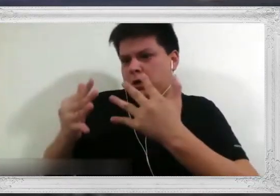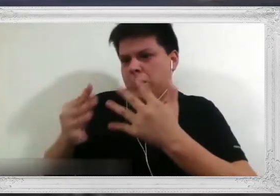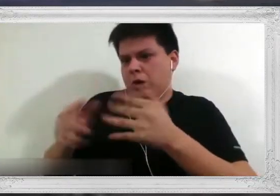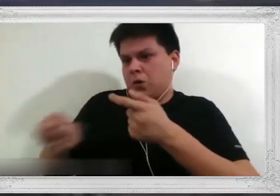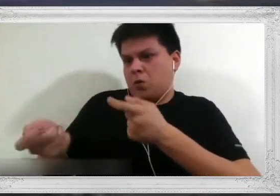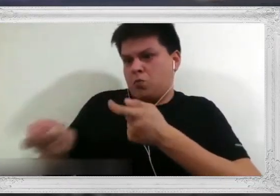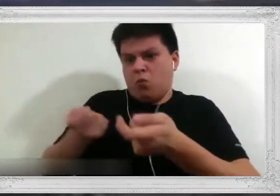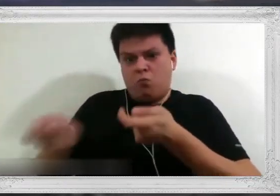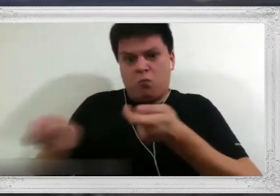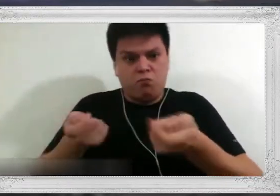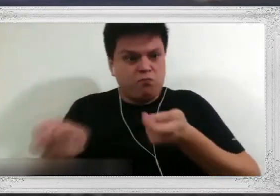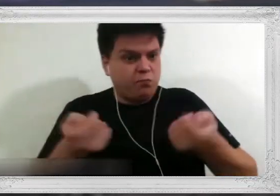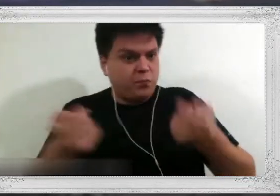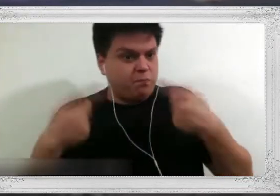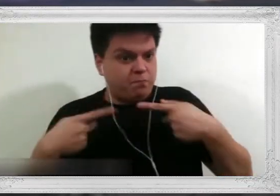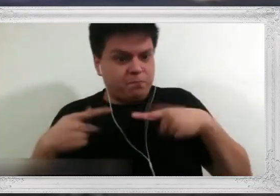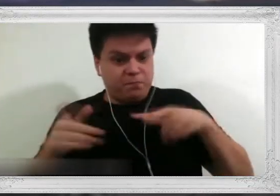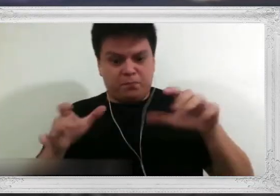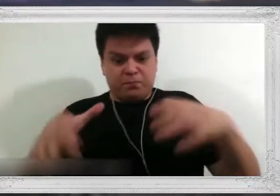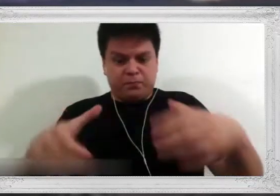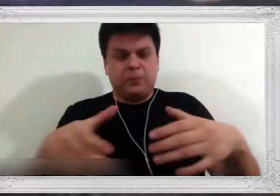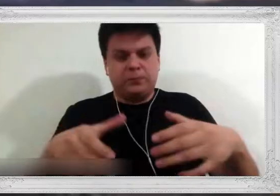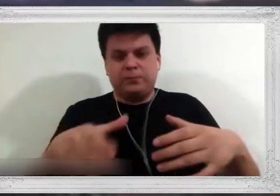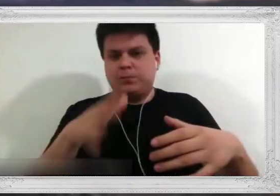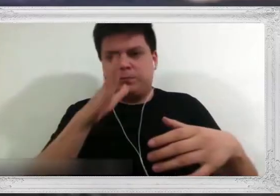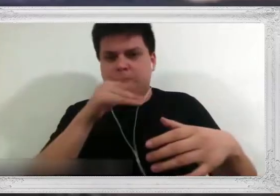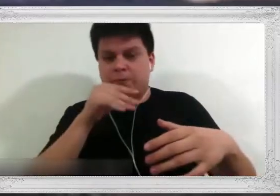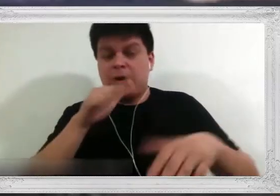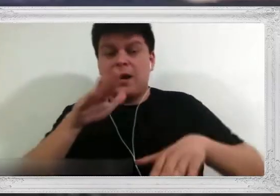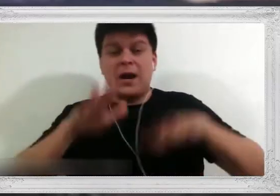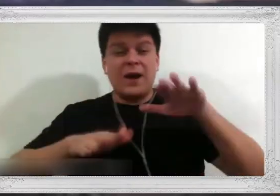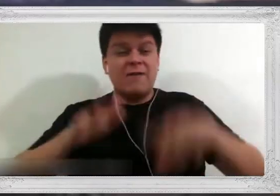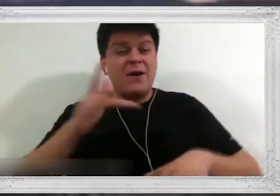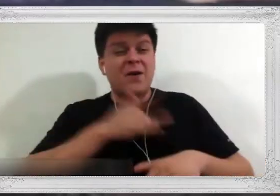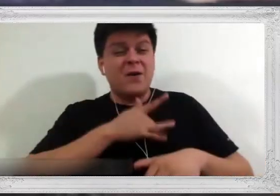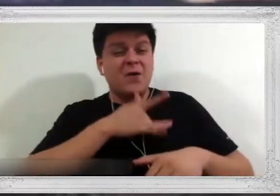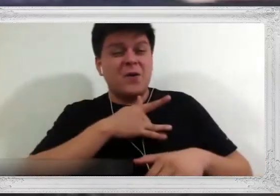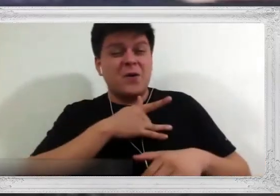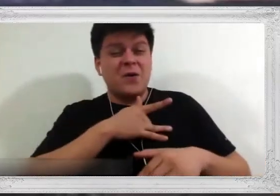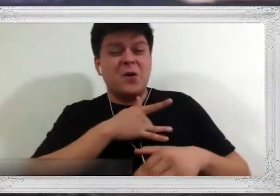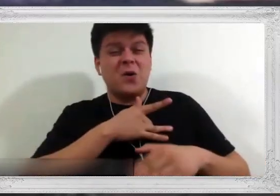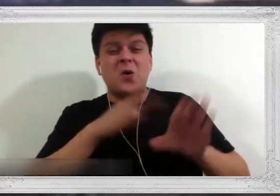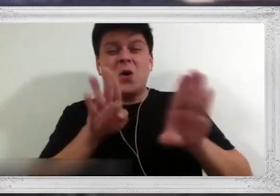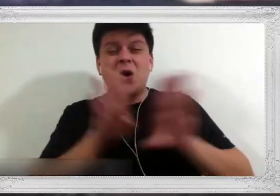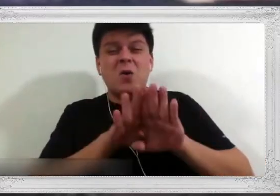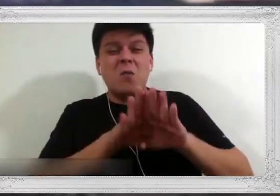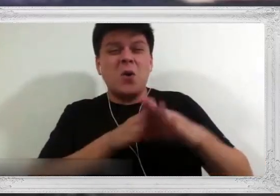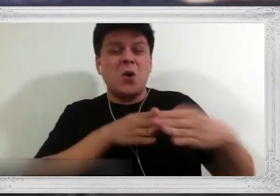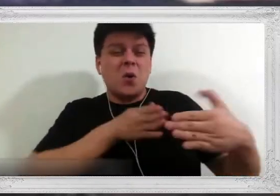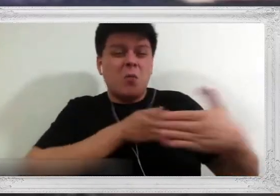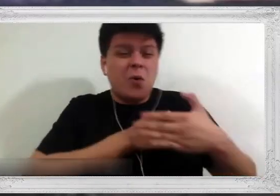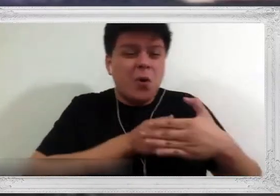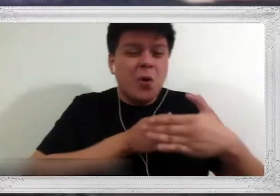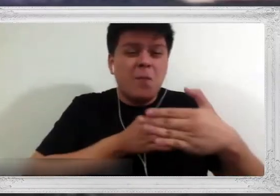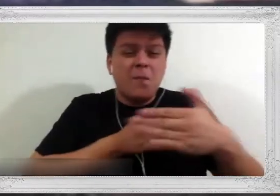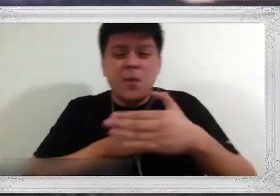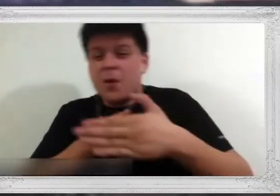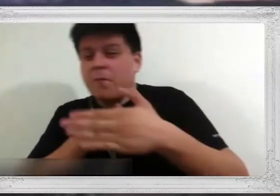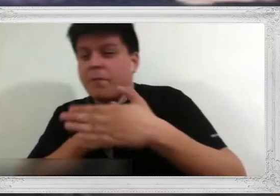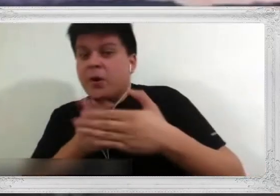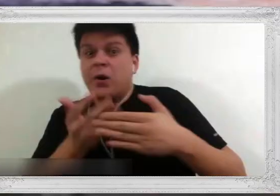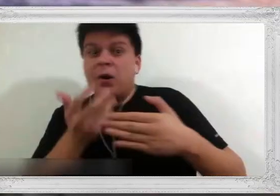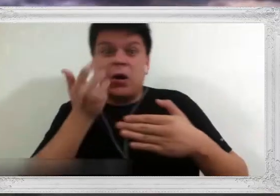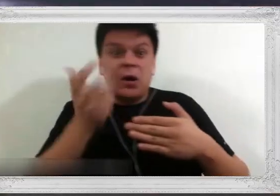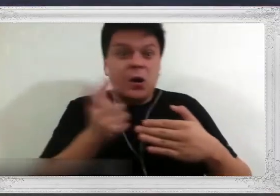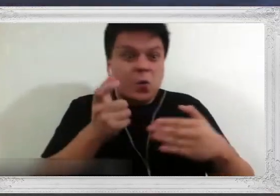A veces el corazón parece cansado y quisiera liberarse y alcanzar enseguida el objeto de su deseo, con la impaciencia que